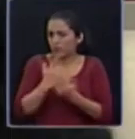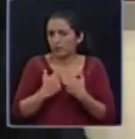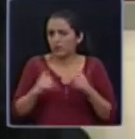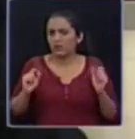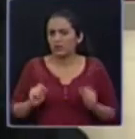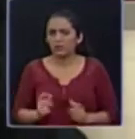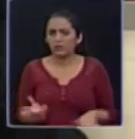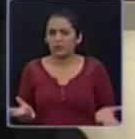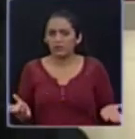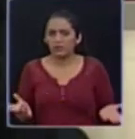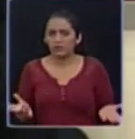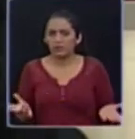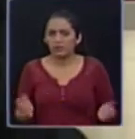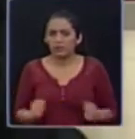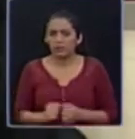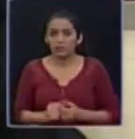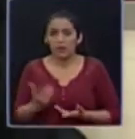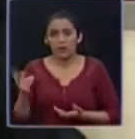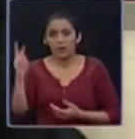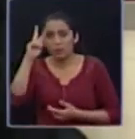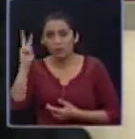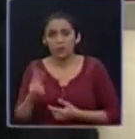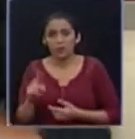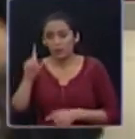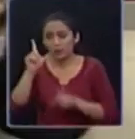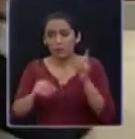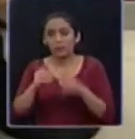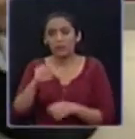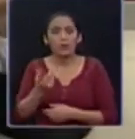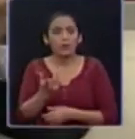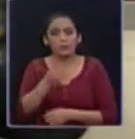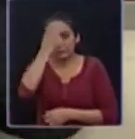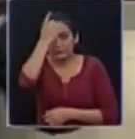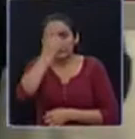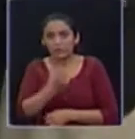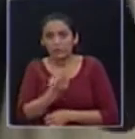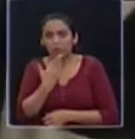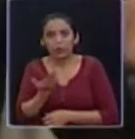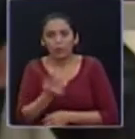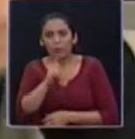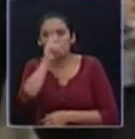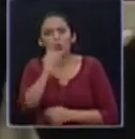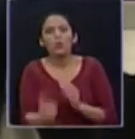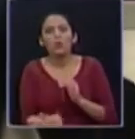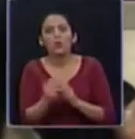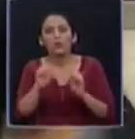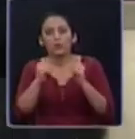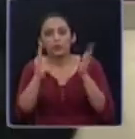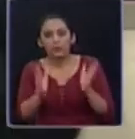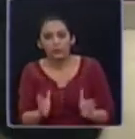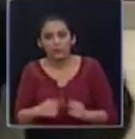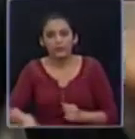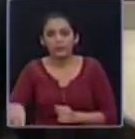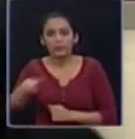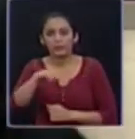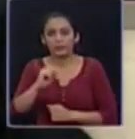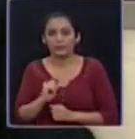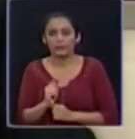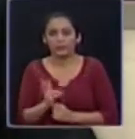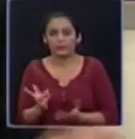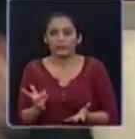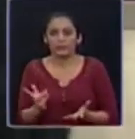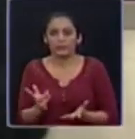elegido una asamblea legislativa que, por órganos cooptados como el Tribunal Supremo de